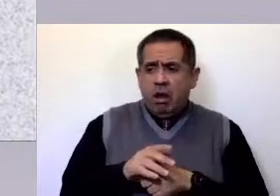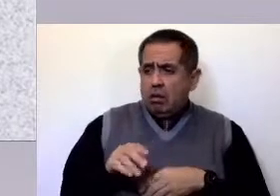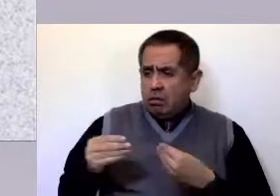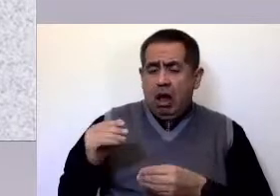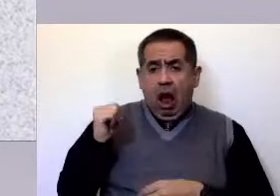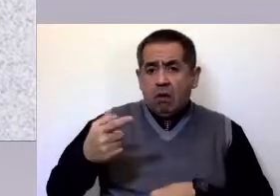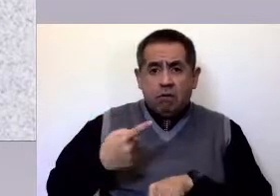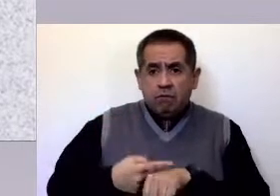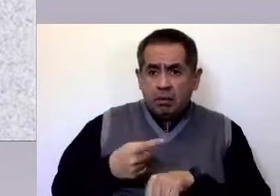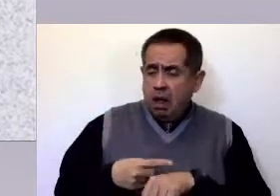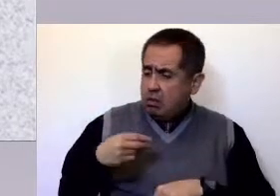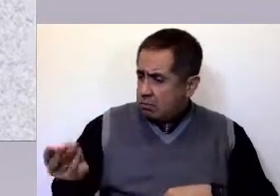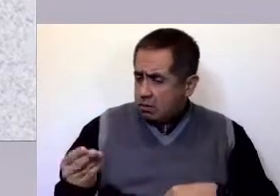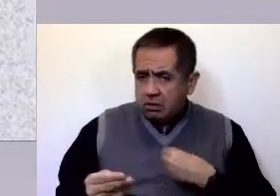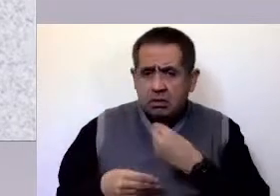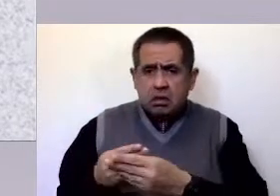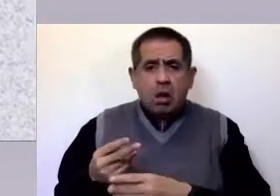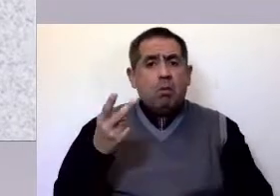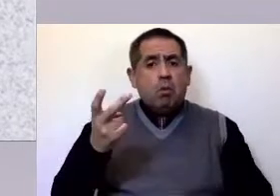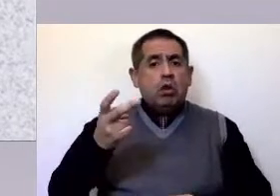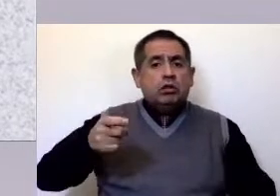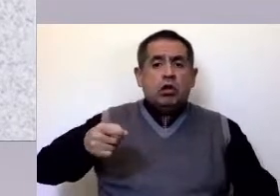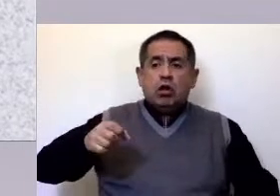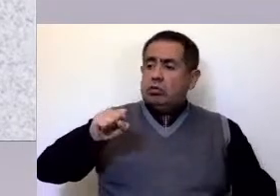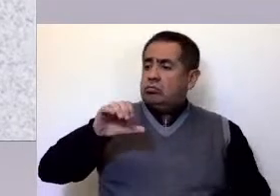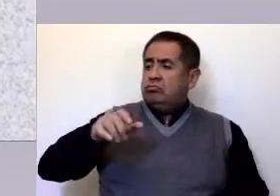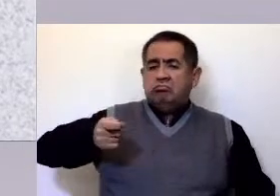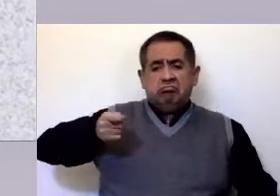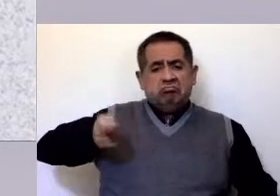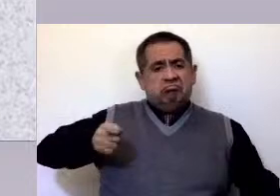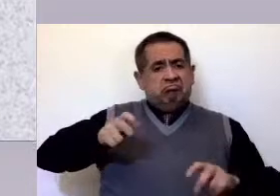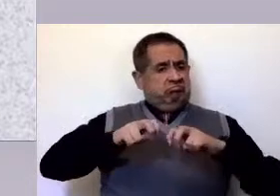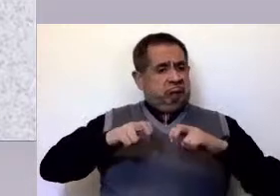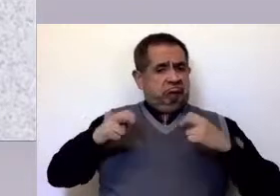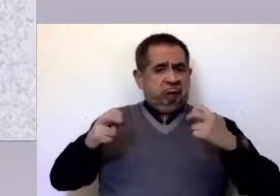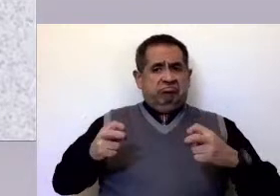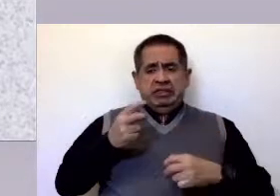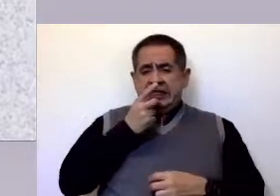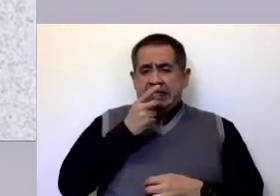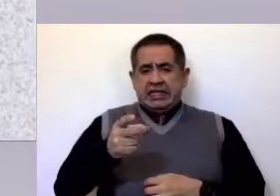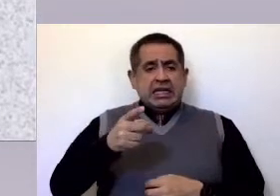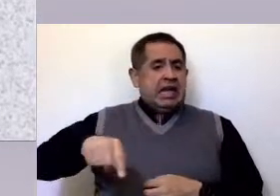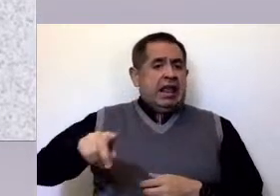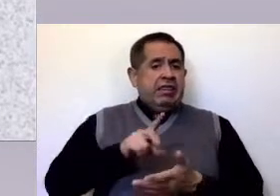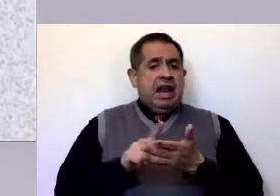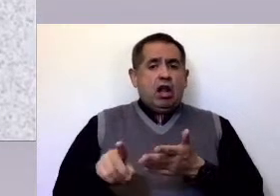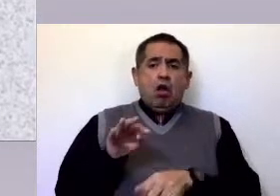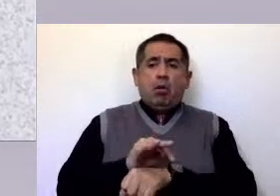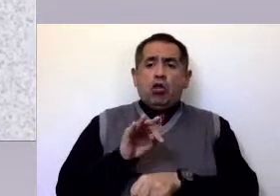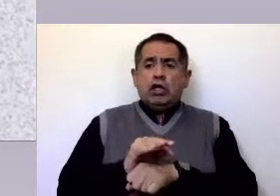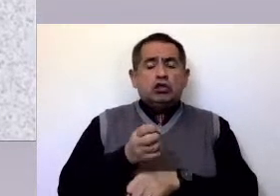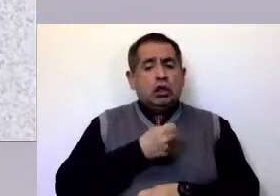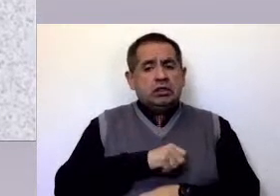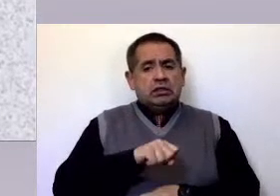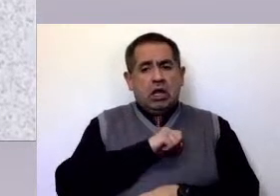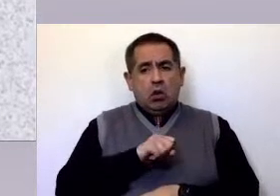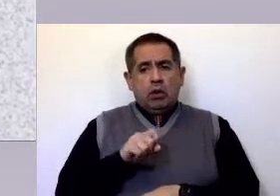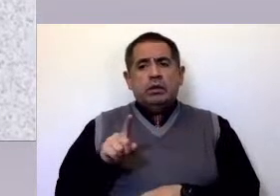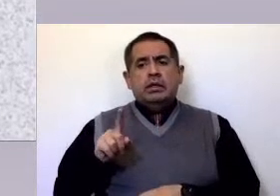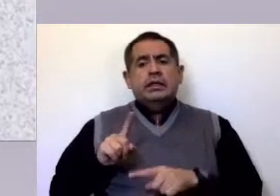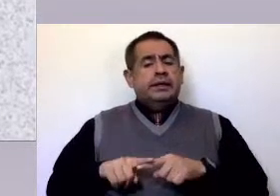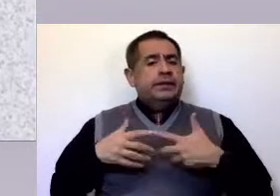el pleno del tribunal constitucional ha señalado que el derecho a la protección de la salud comprende los